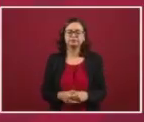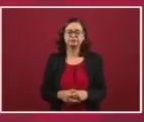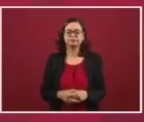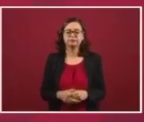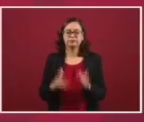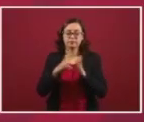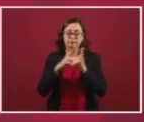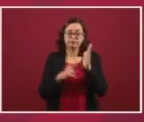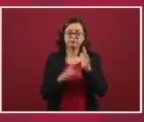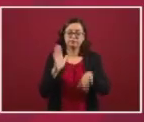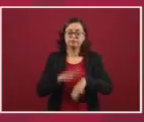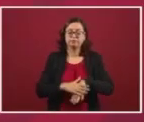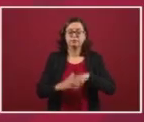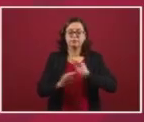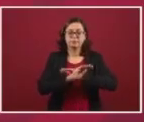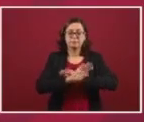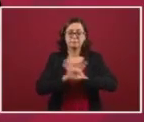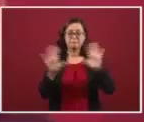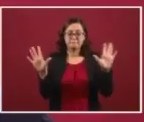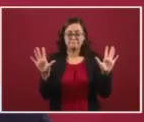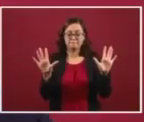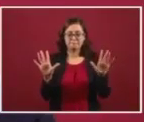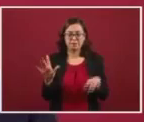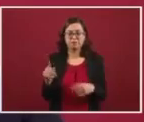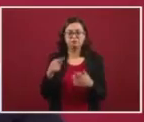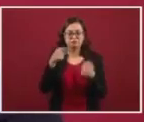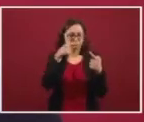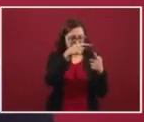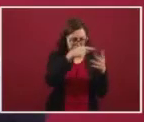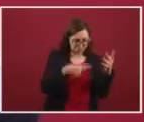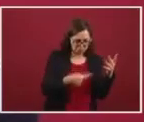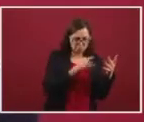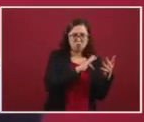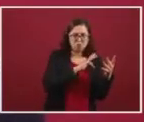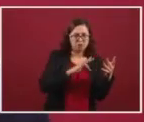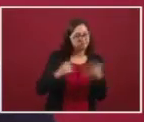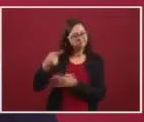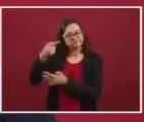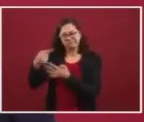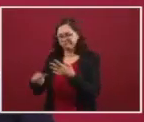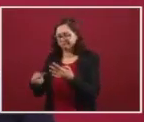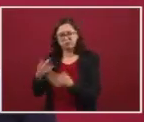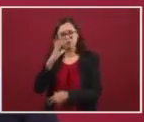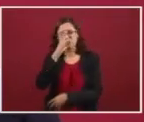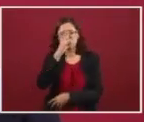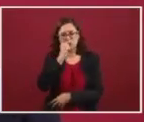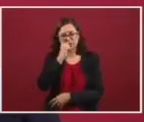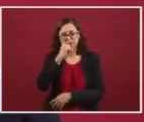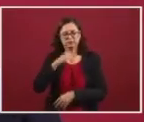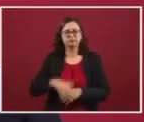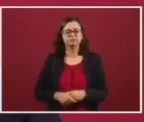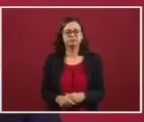reglas claras. Esto se puede, esto no.